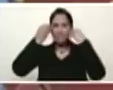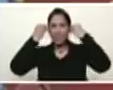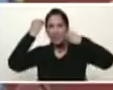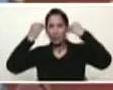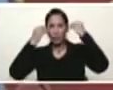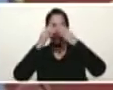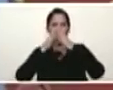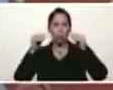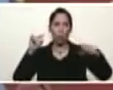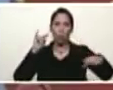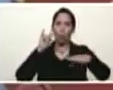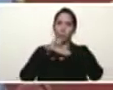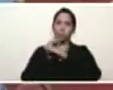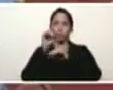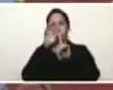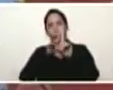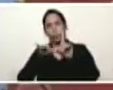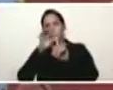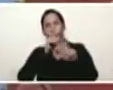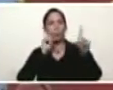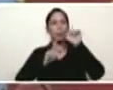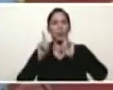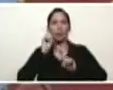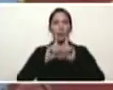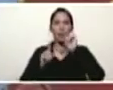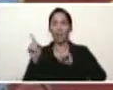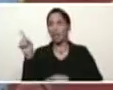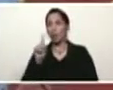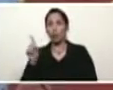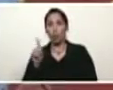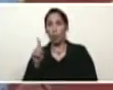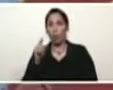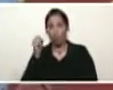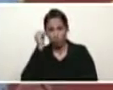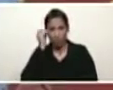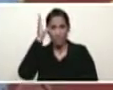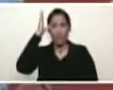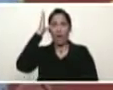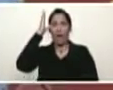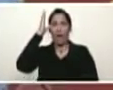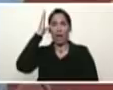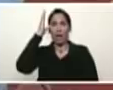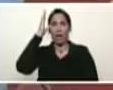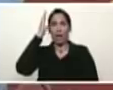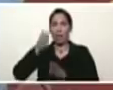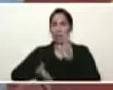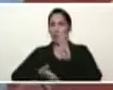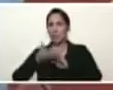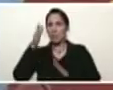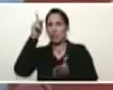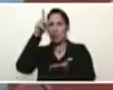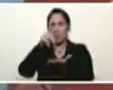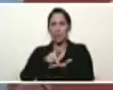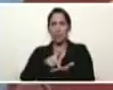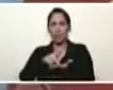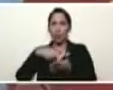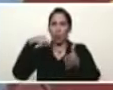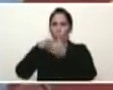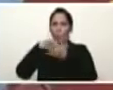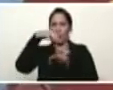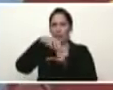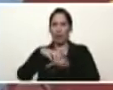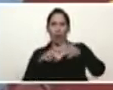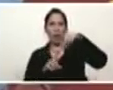toda la trampa, la mentira, la intriga, y no fue capaz de ir al sitio donde mandó a dar el golpe en Altamira, no se